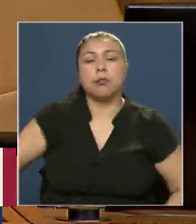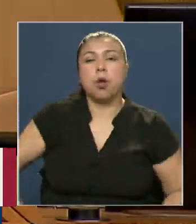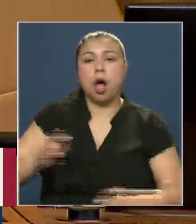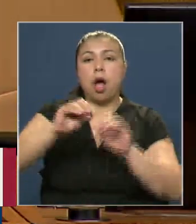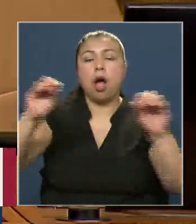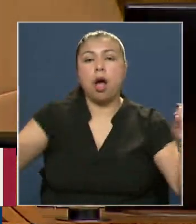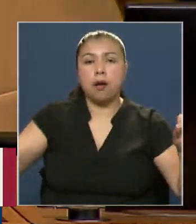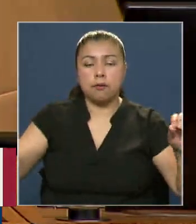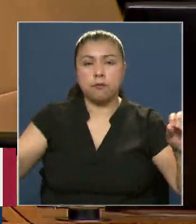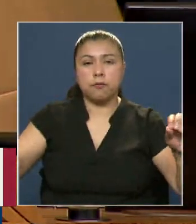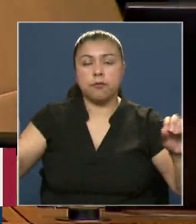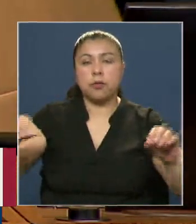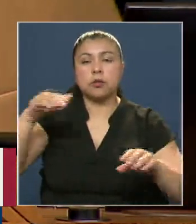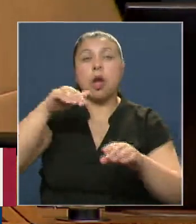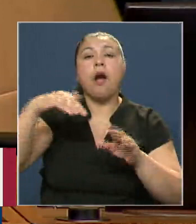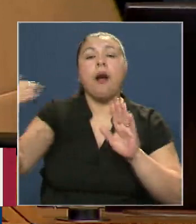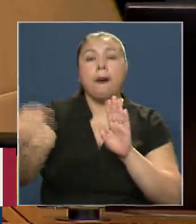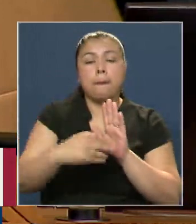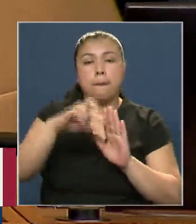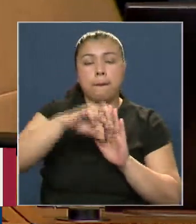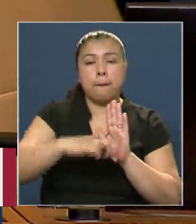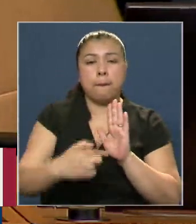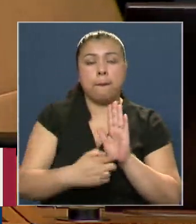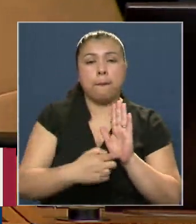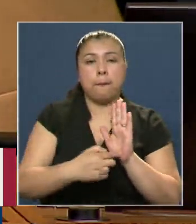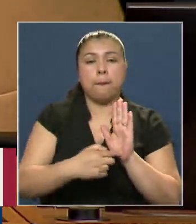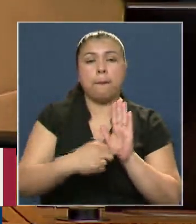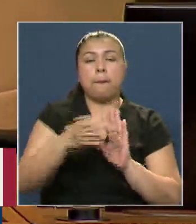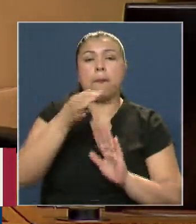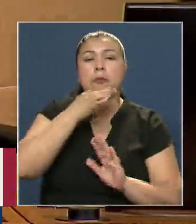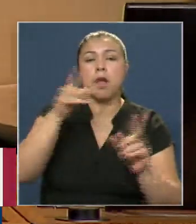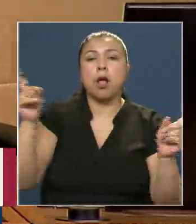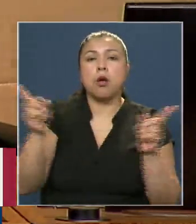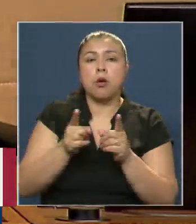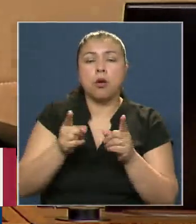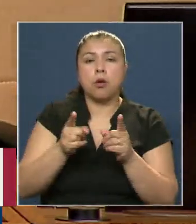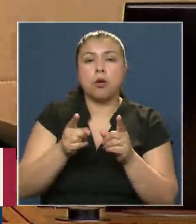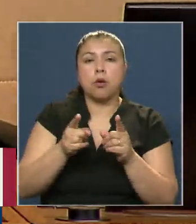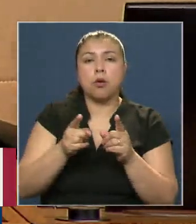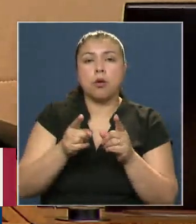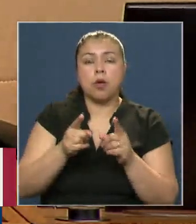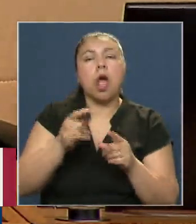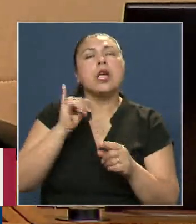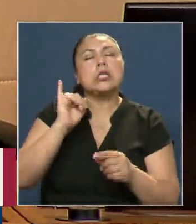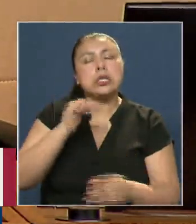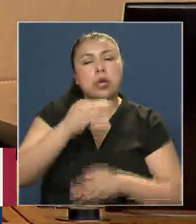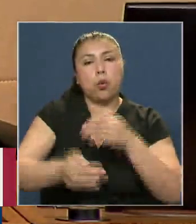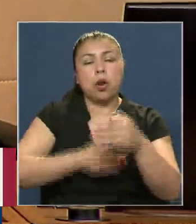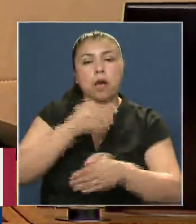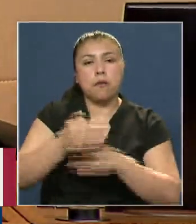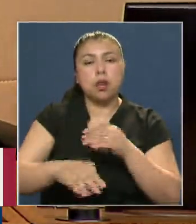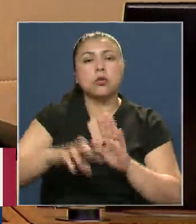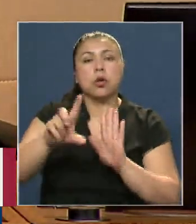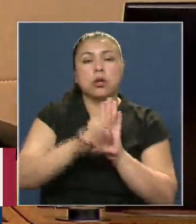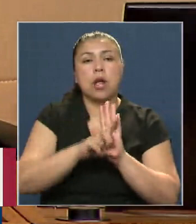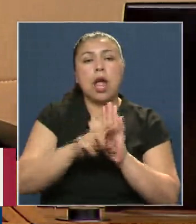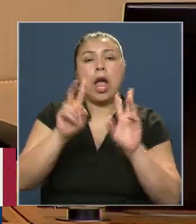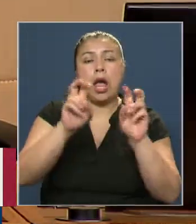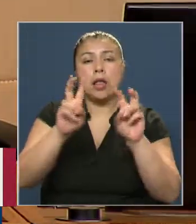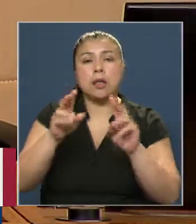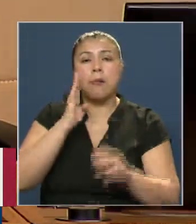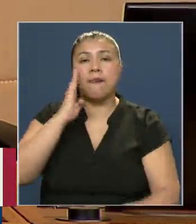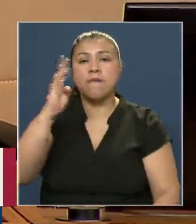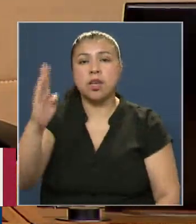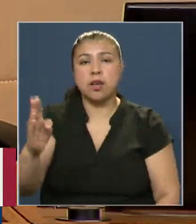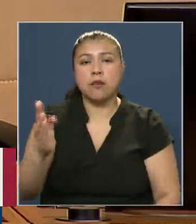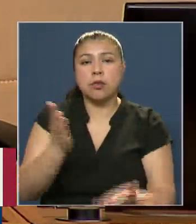y solicito el voto favorable para este proyecto, señalando una última conclusión. Es un gran avance que estemos legislando en materias que van en